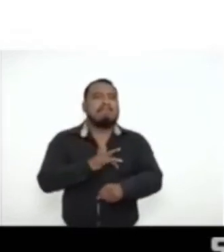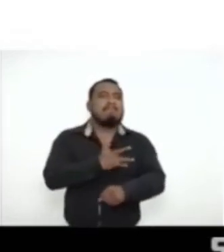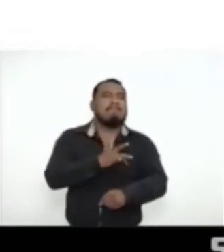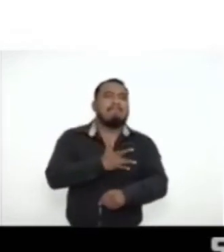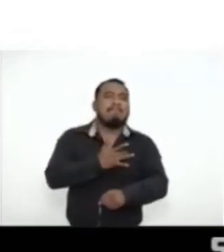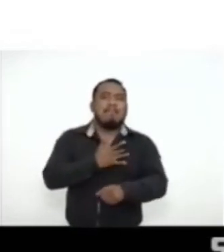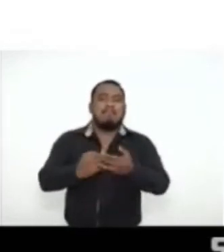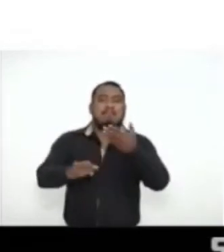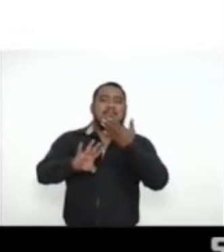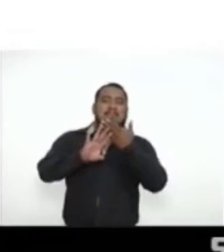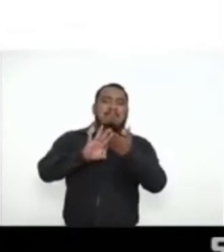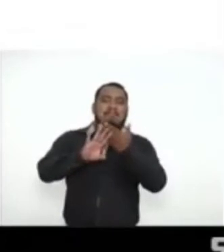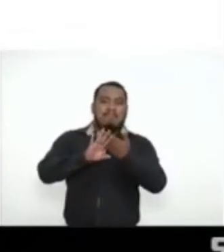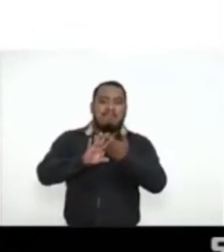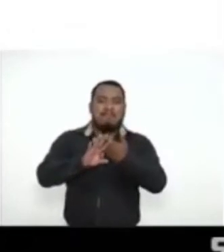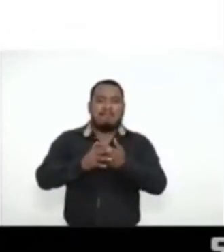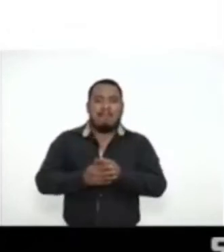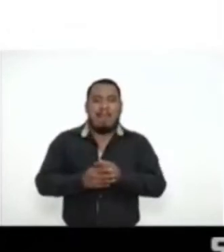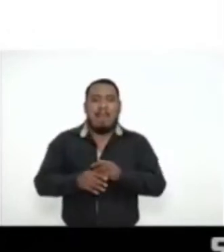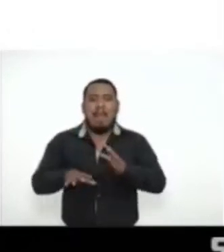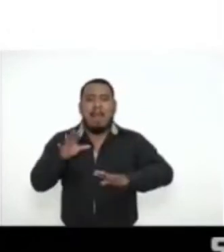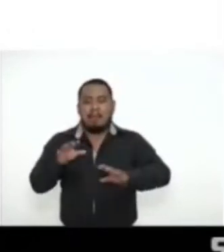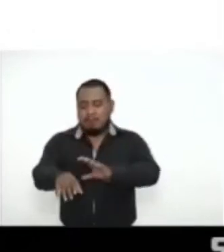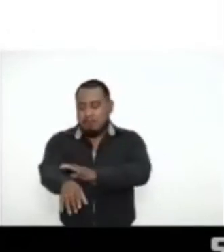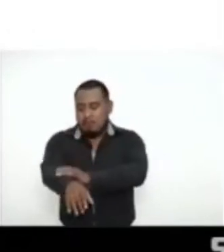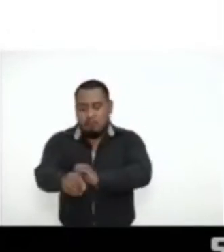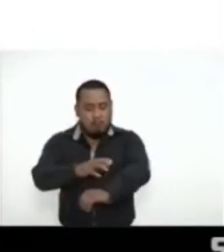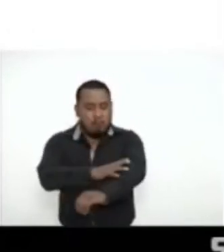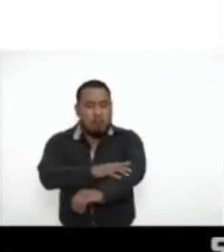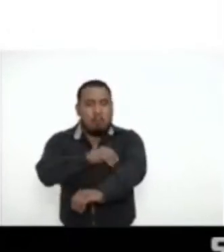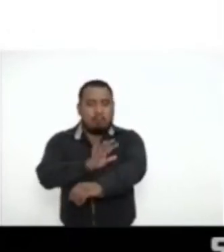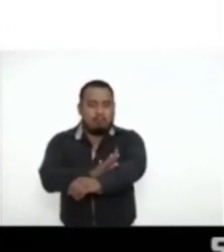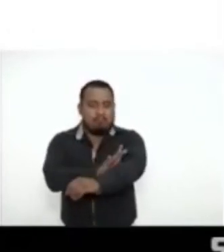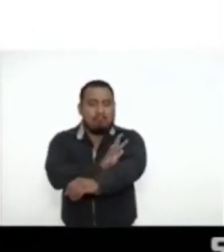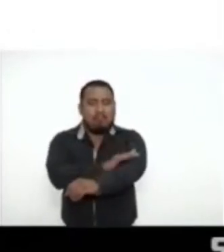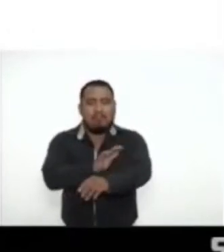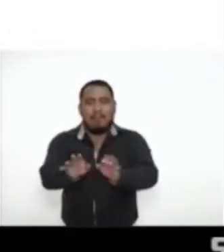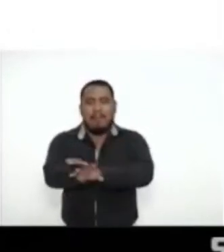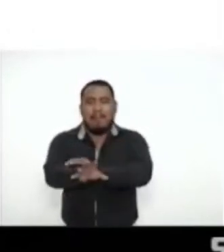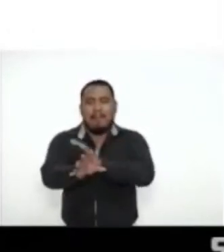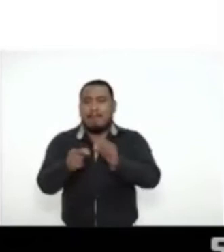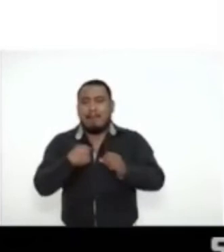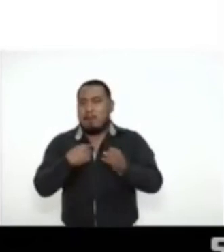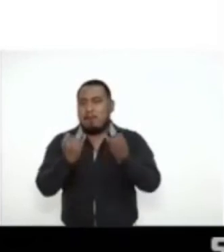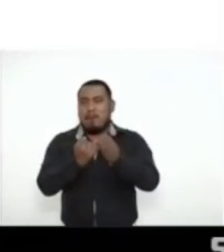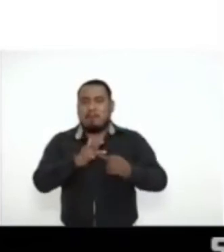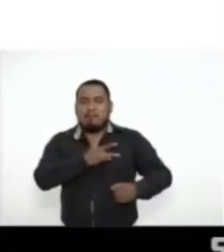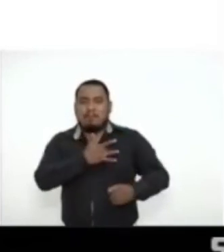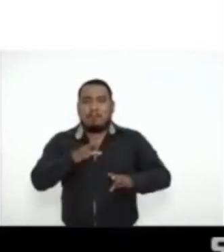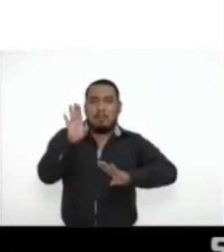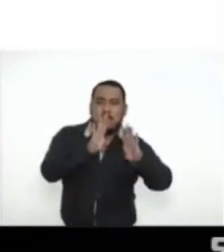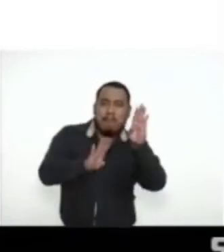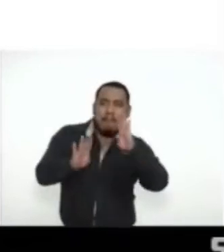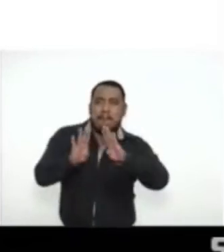su función. El escalofrío es esta solución biológica. Cuando nosotros temblamos, es para